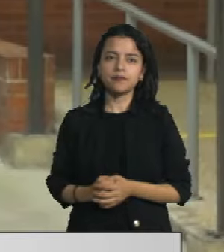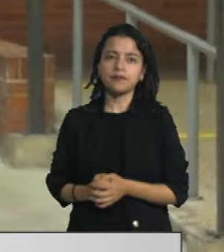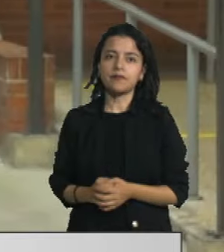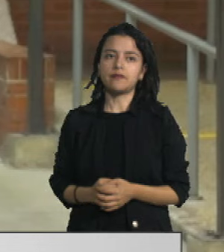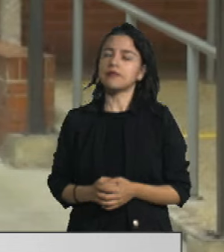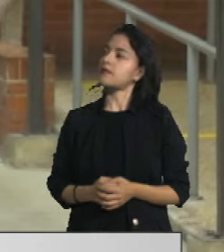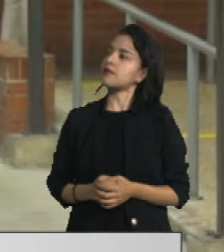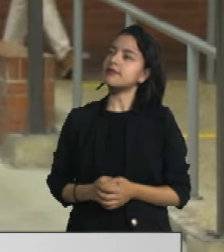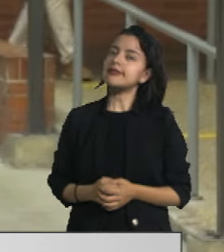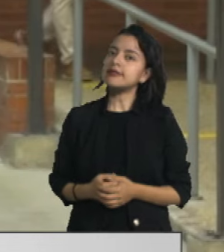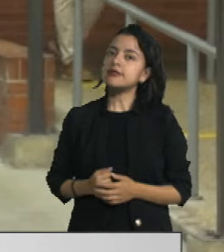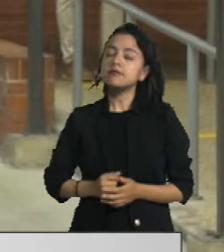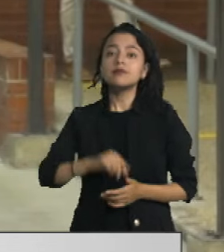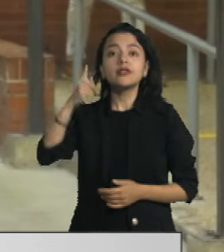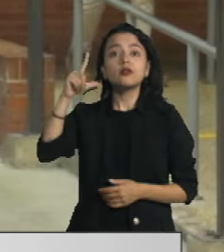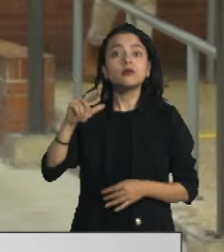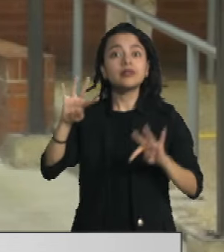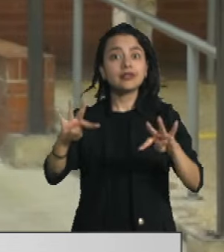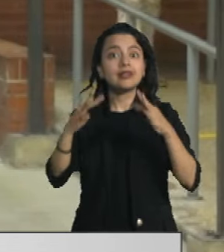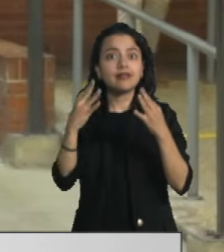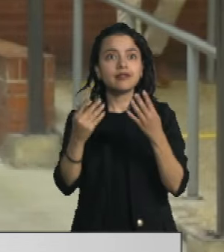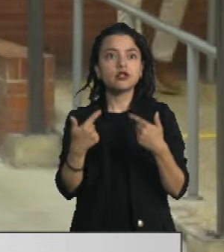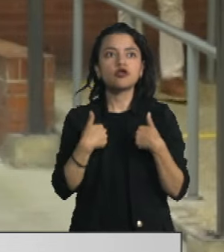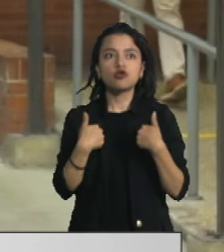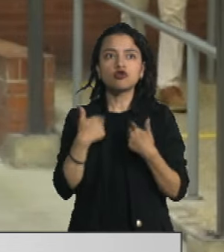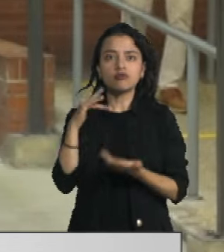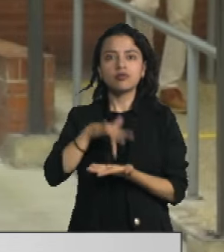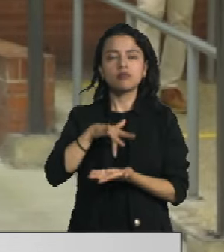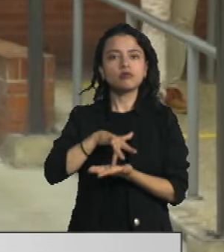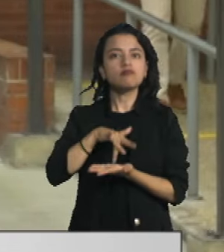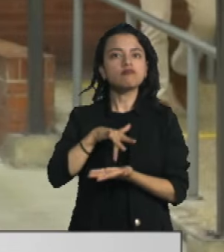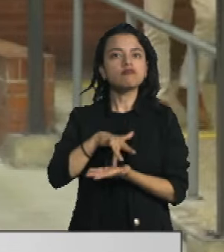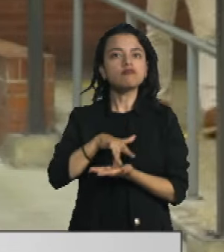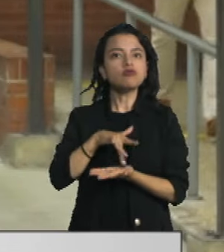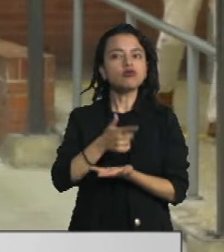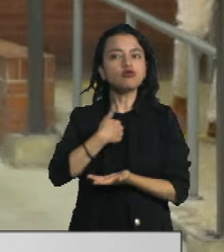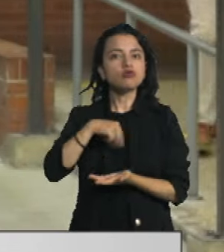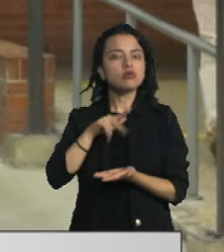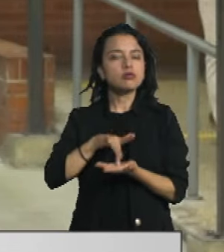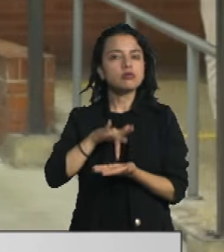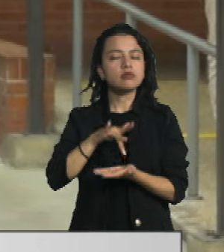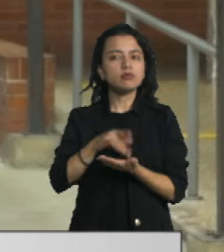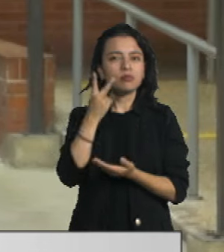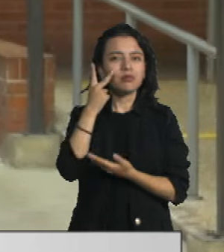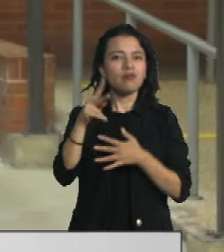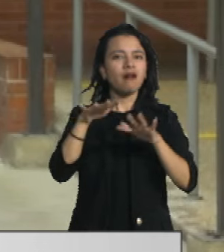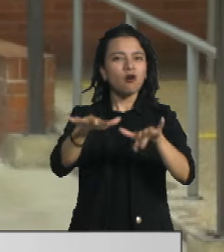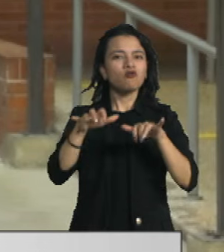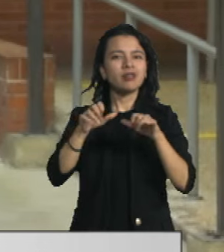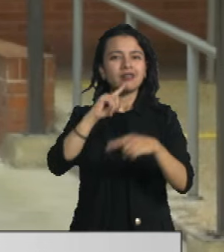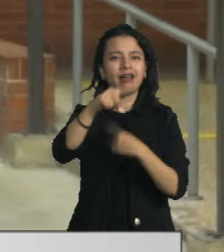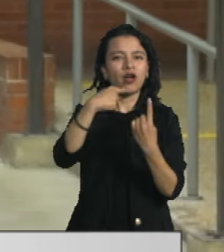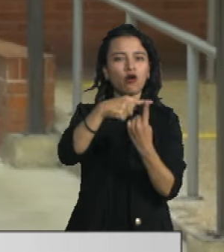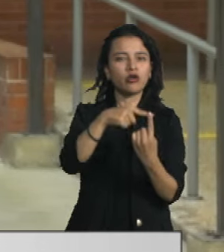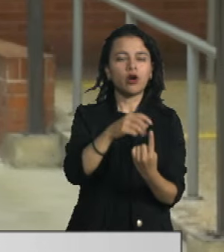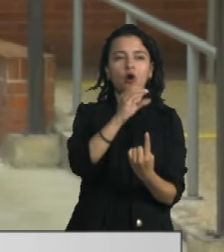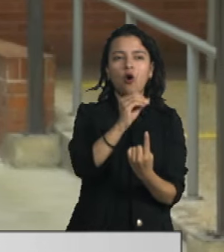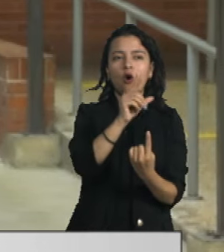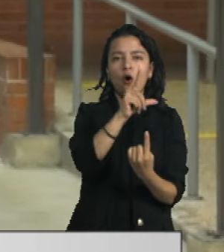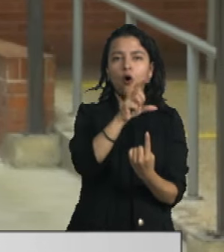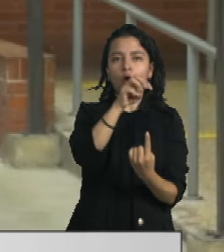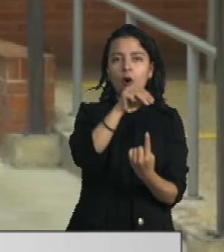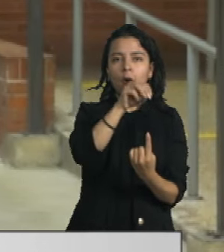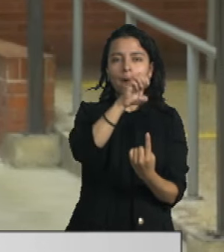Luisa y televidentes, pues estamos presentes en la audiencia de imputación de cargos en contra del exdirector de la Unidad Nacional para la Gestión del